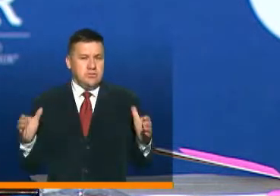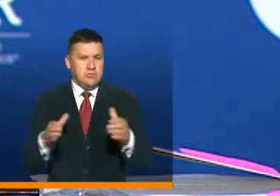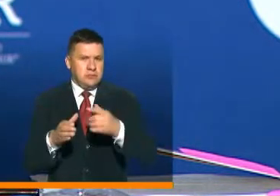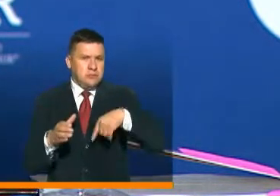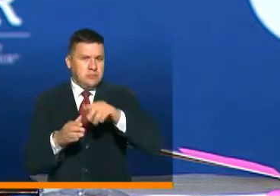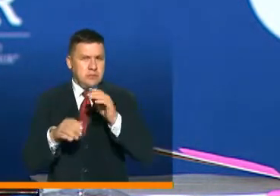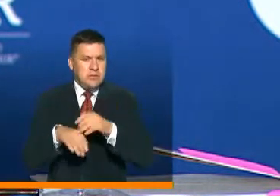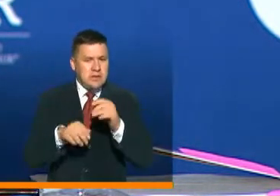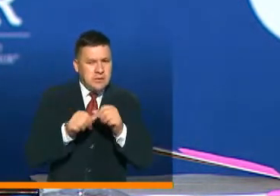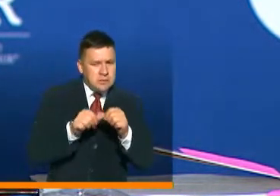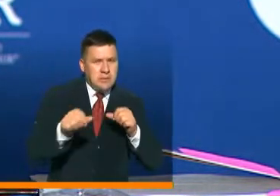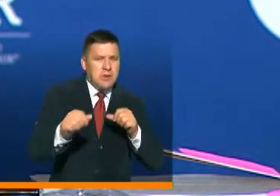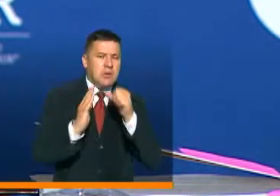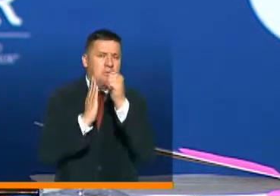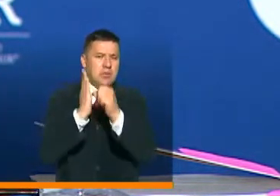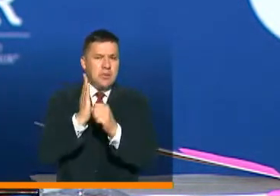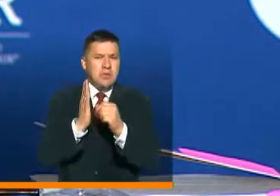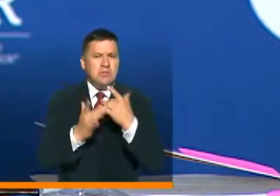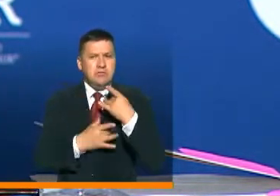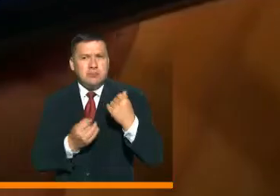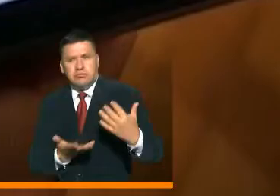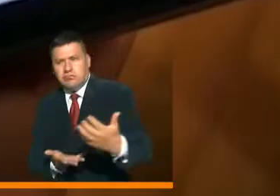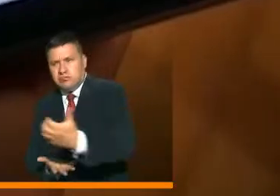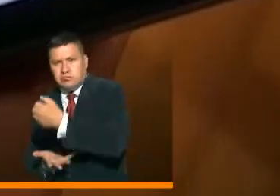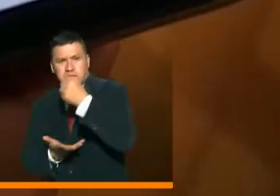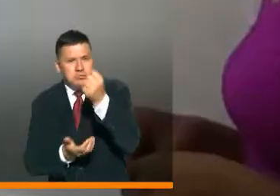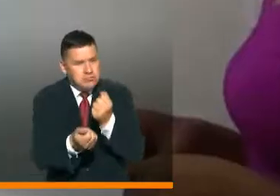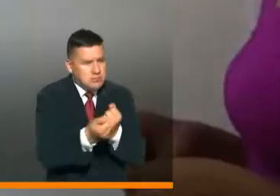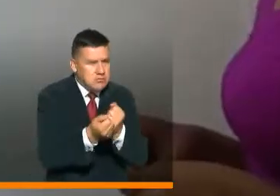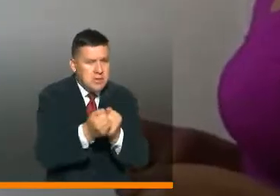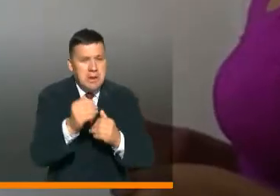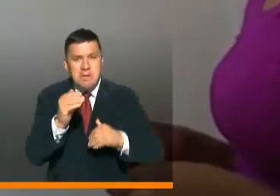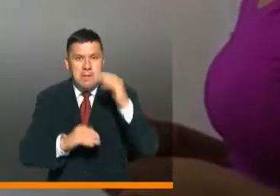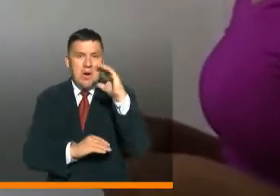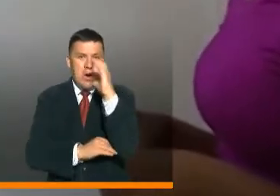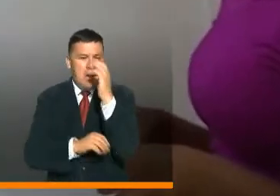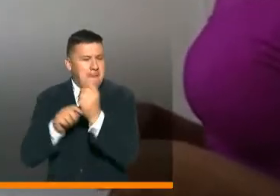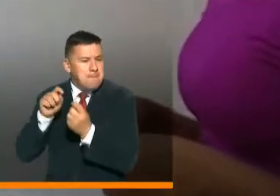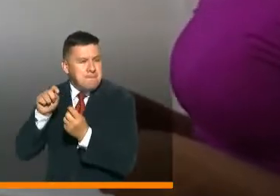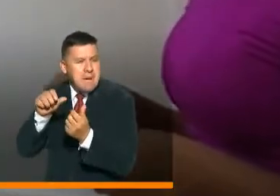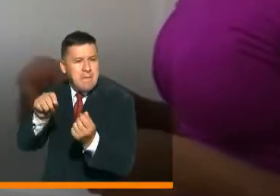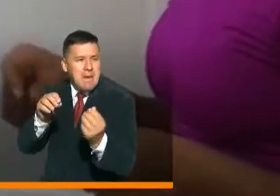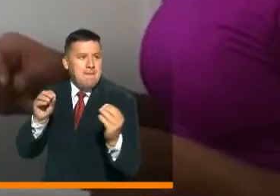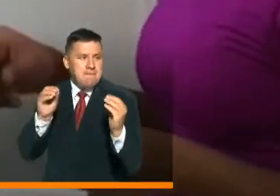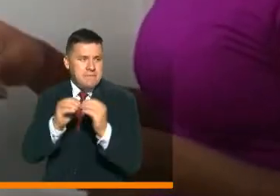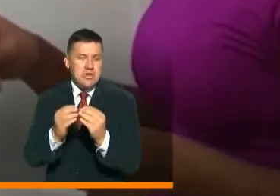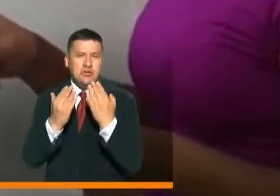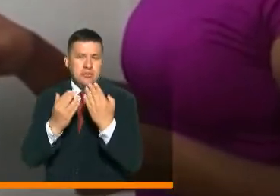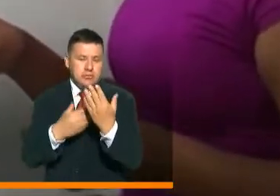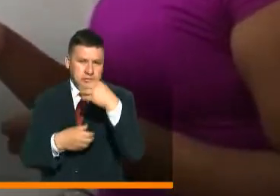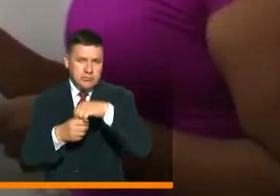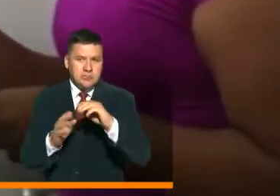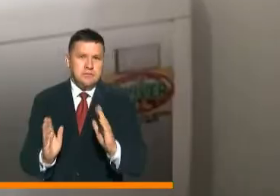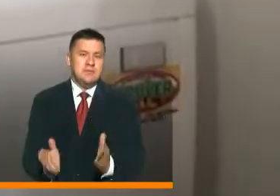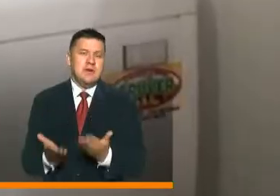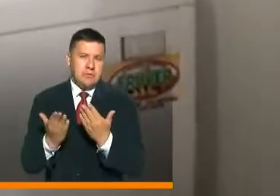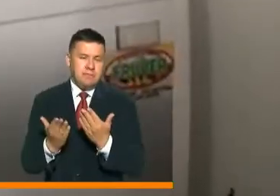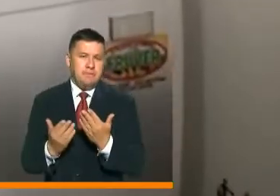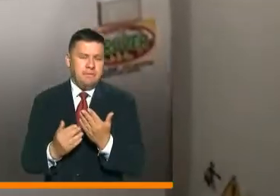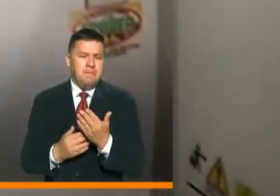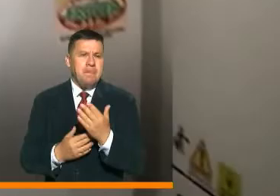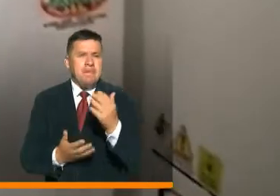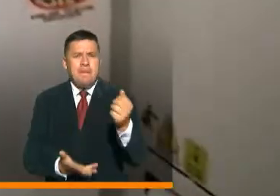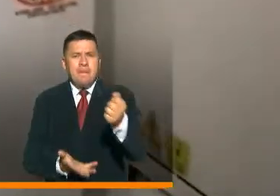nosotros extender el programa Ingreso Solidario a más colombianos y nos permita también mejorar